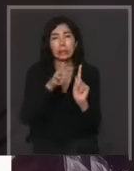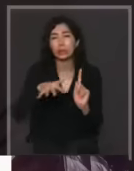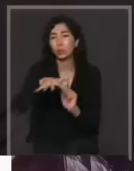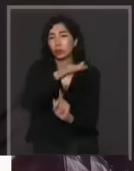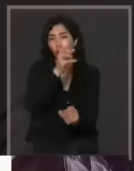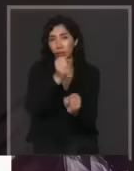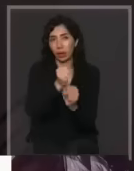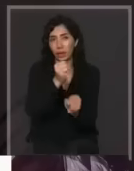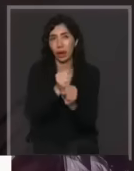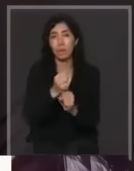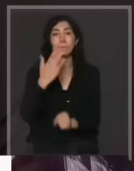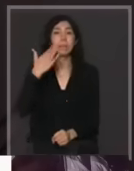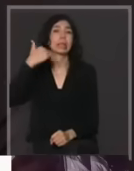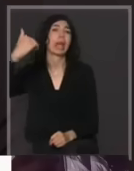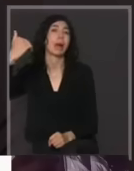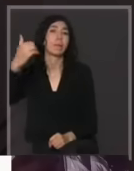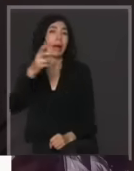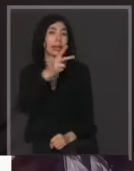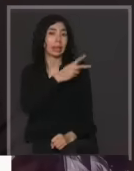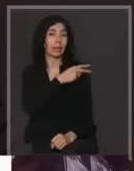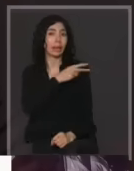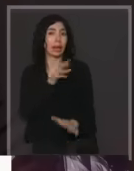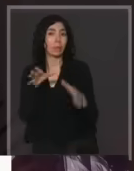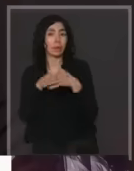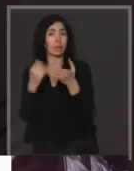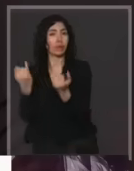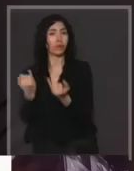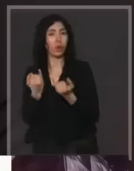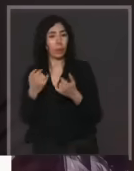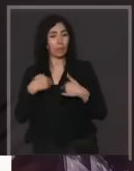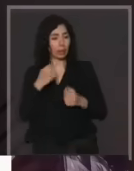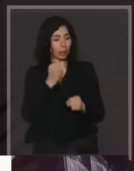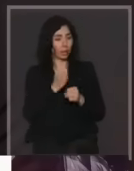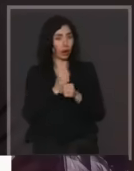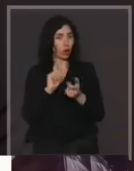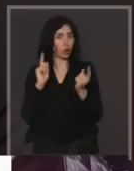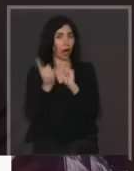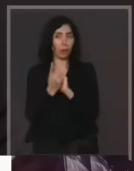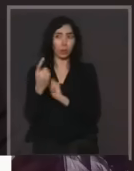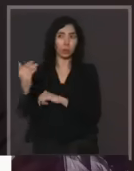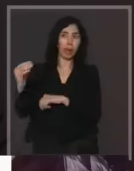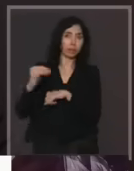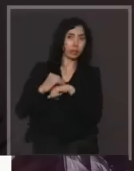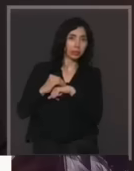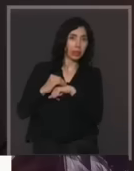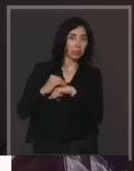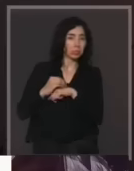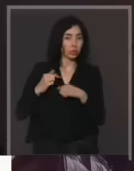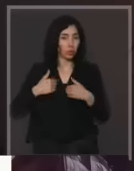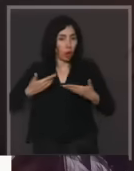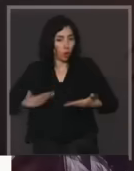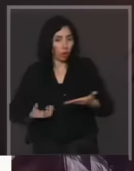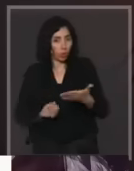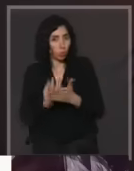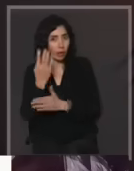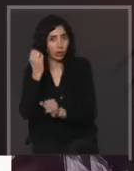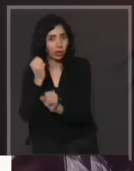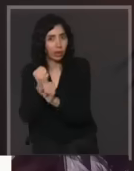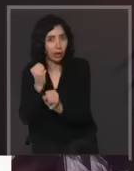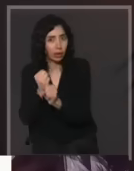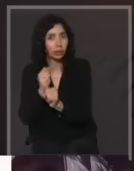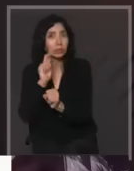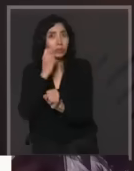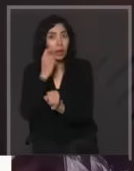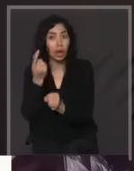de gabinete para informarme un cambio en mis funciones del que ya estaba informada, donde ante mis nuevas labores habría un aumento